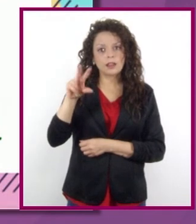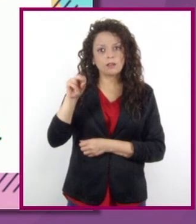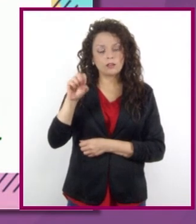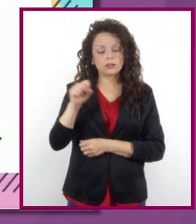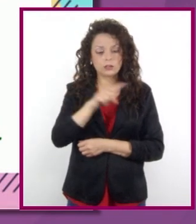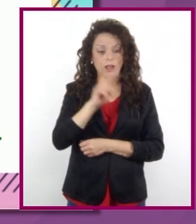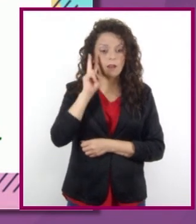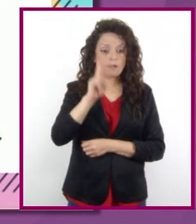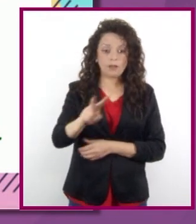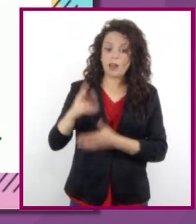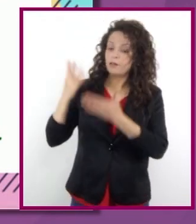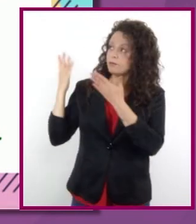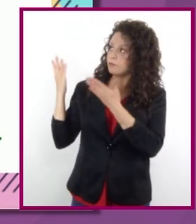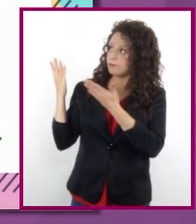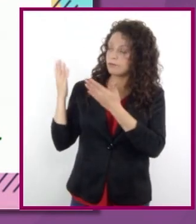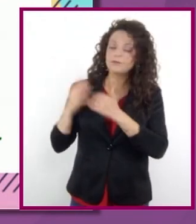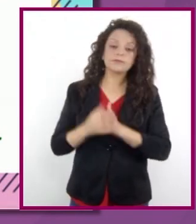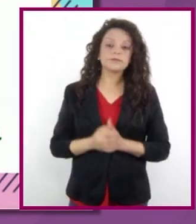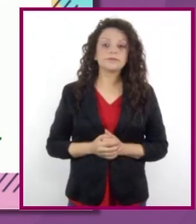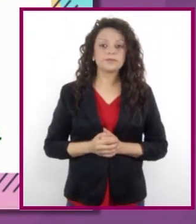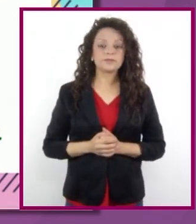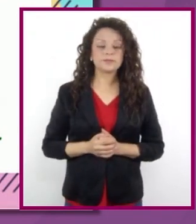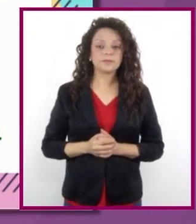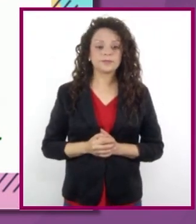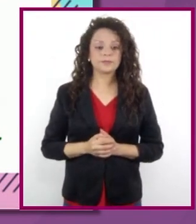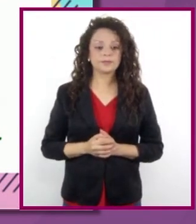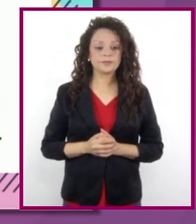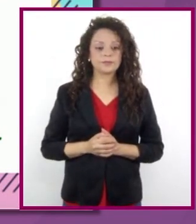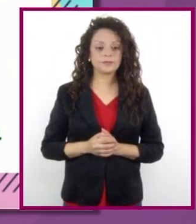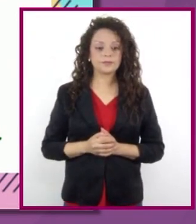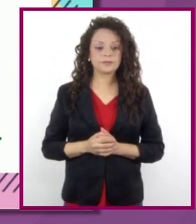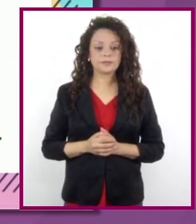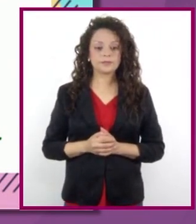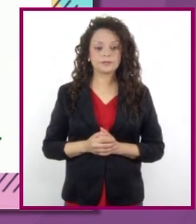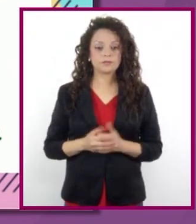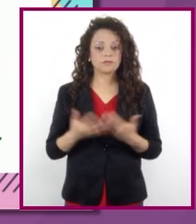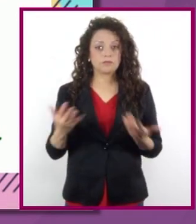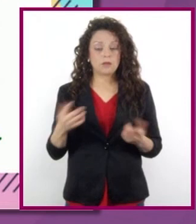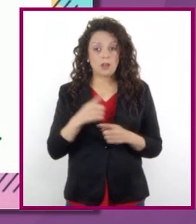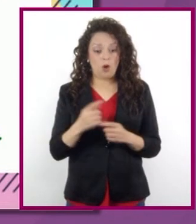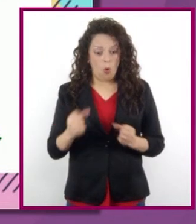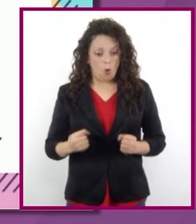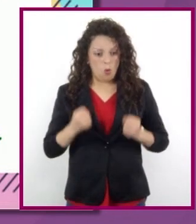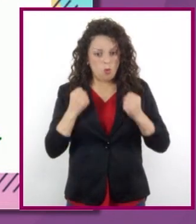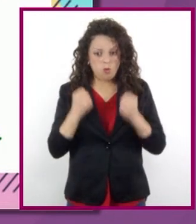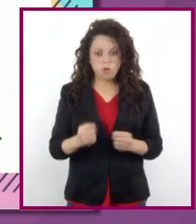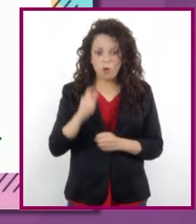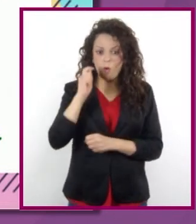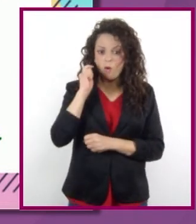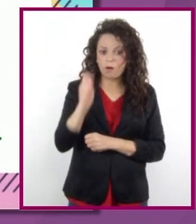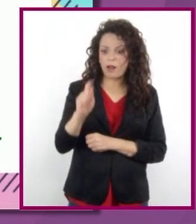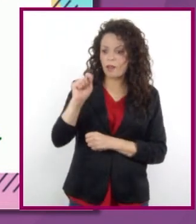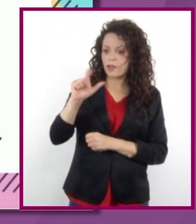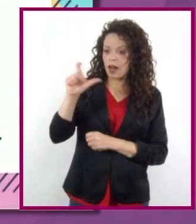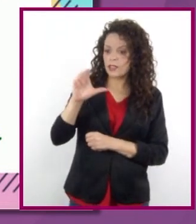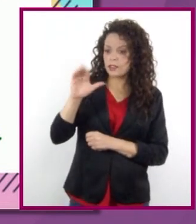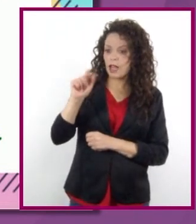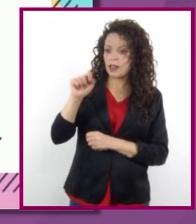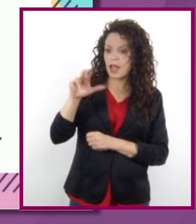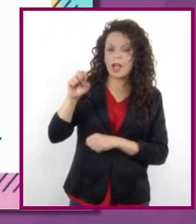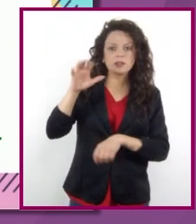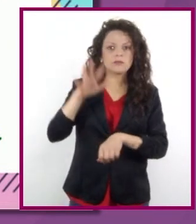Los privilegios de una alianza. No obstante que las fuerzas tlaxcaltecas eran superiores en